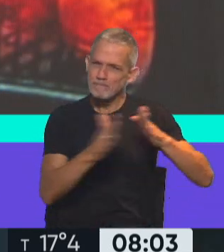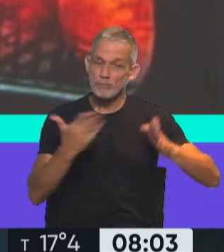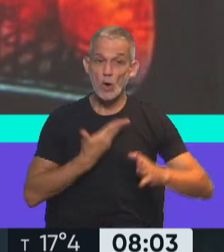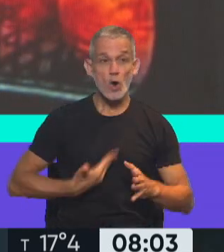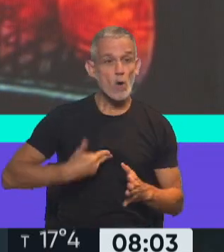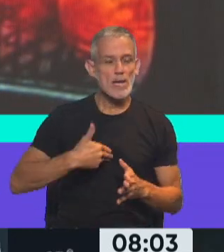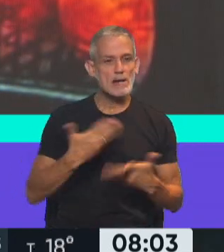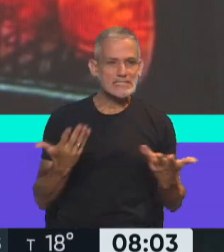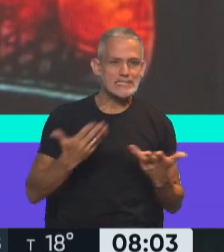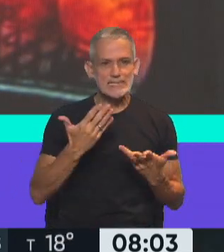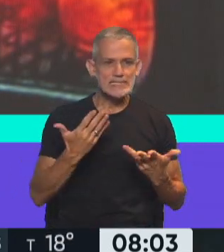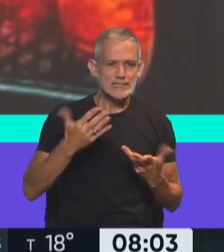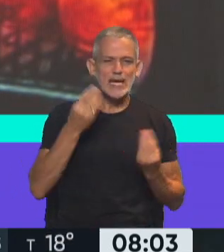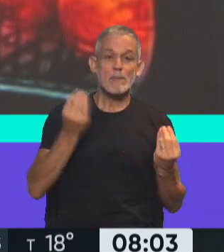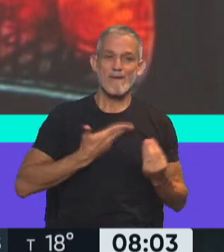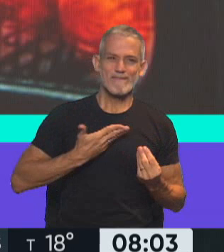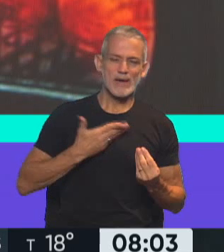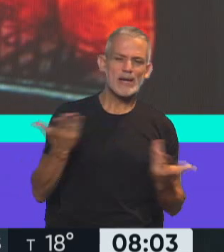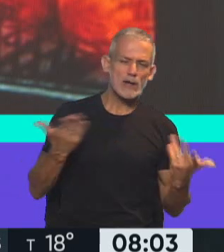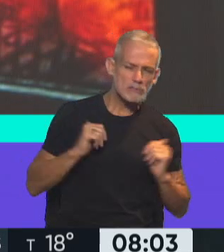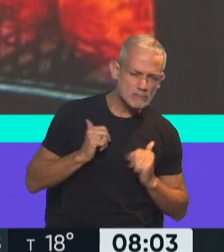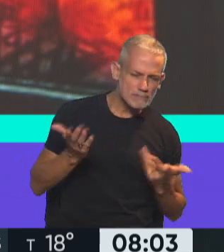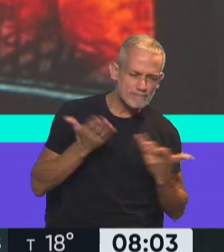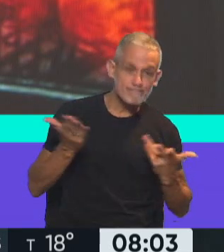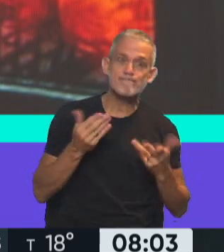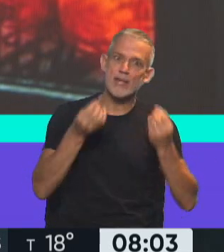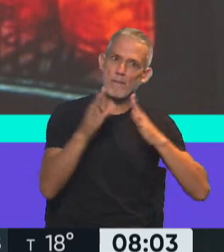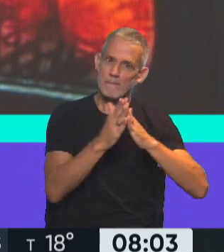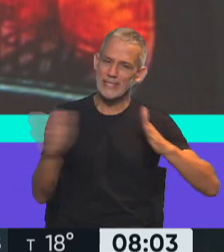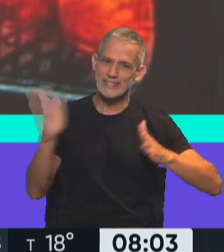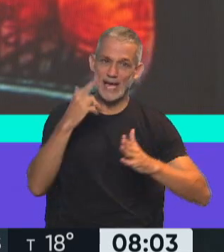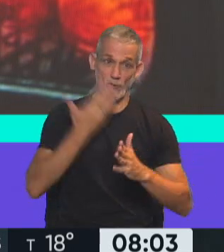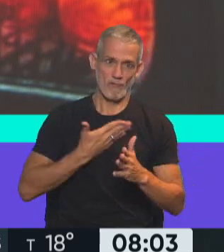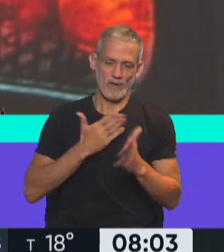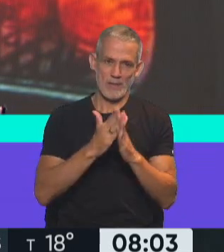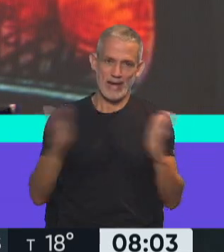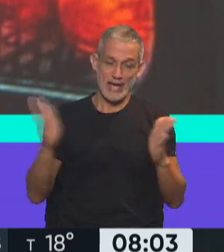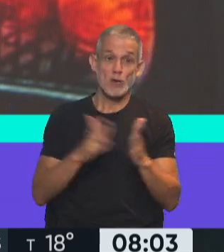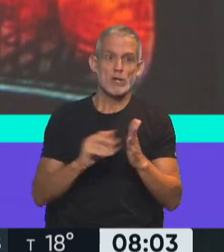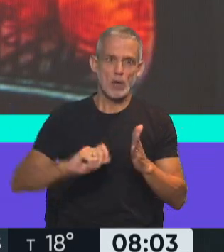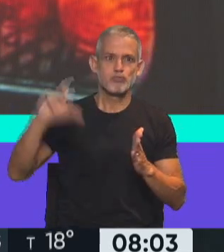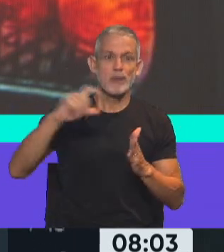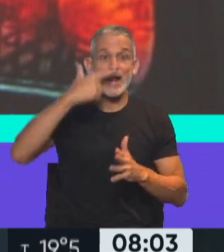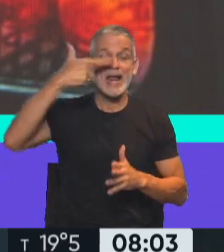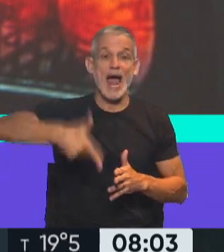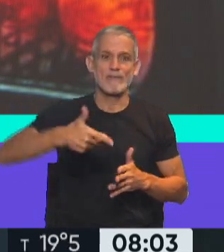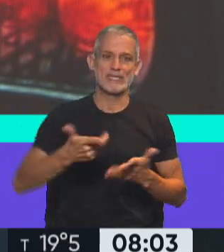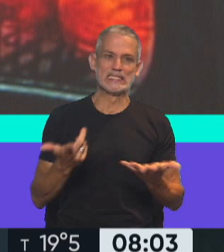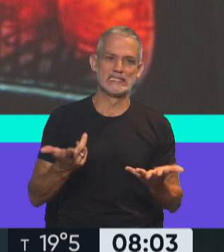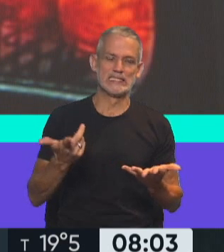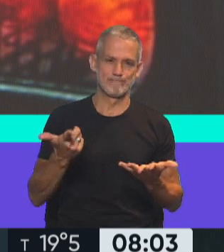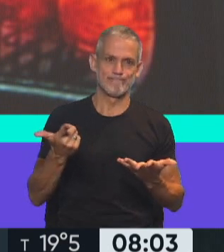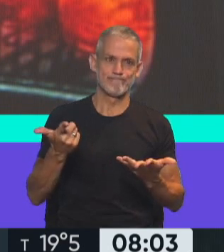está preocupado porque está mirando ya febrero, que ya arrancaron los primeros días y hubo un aumento de la nafta que también